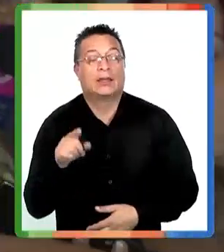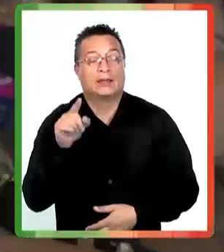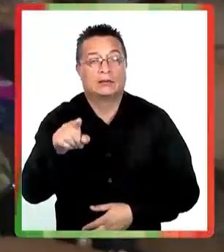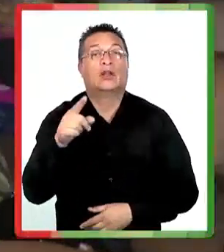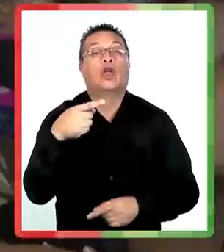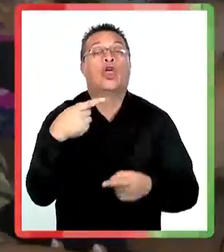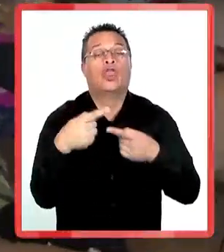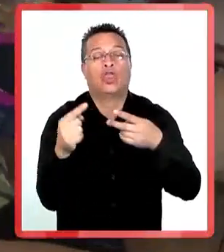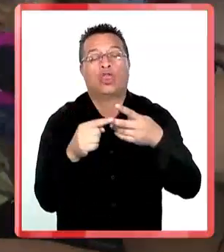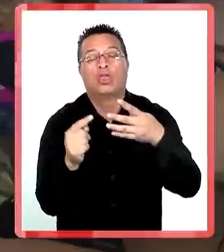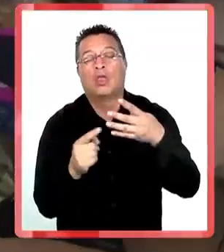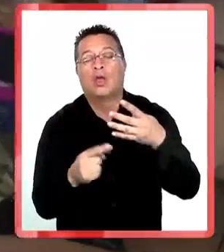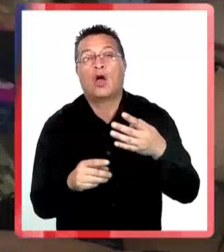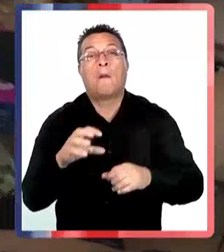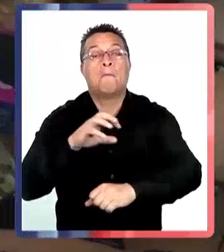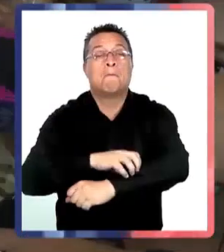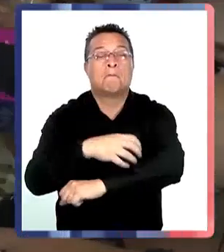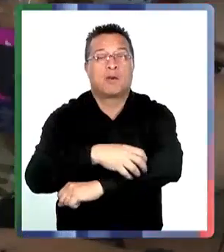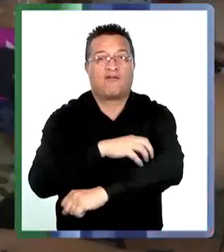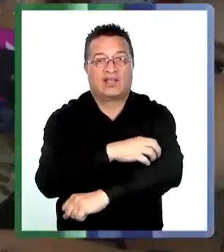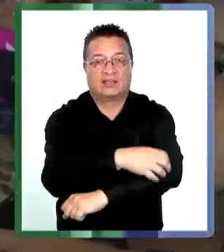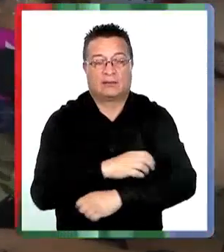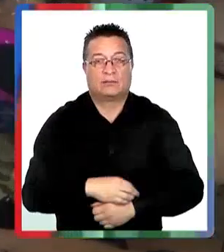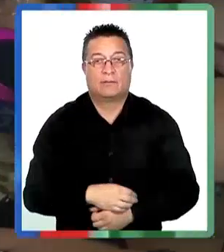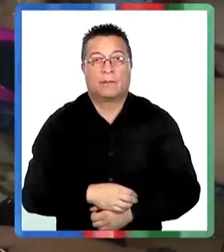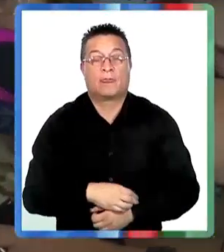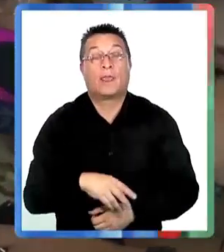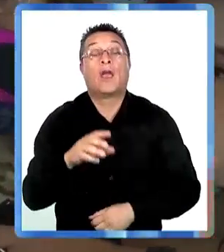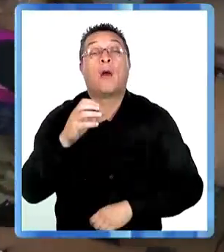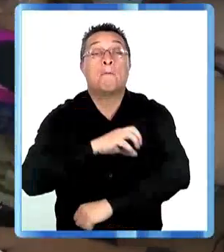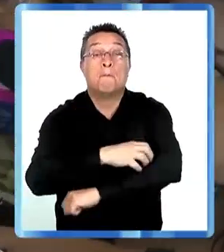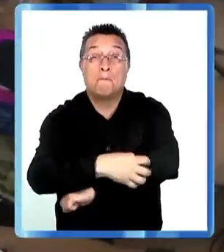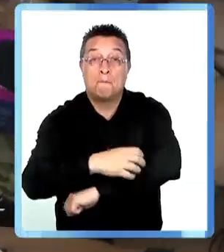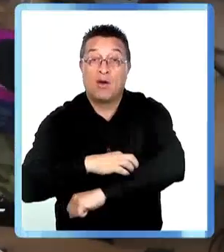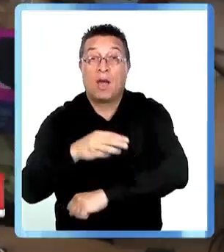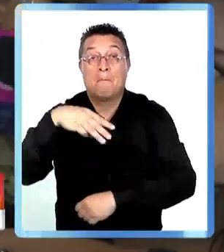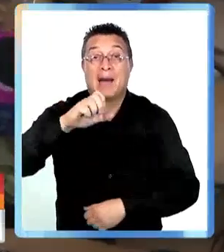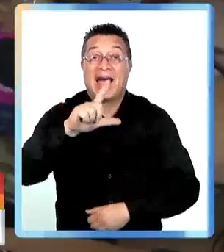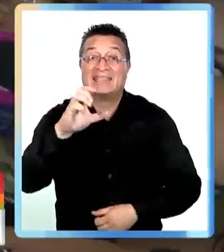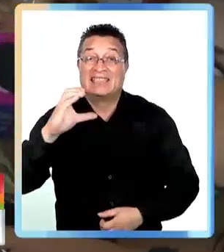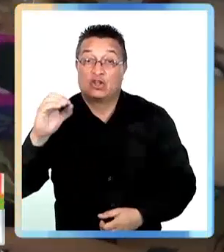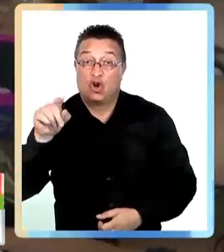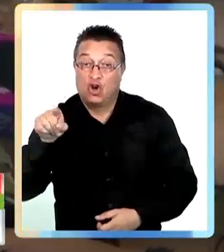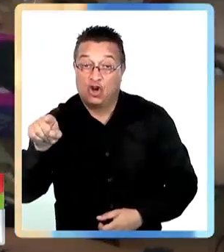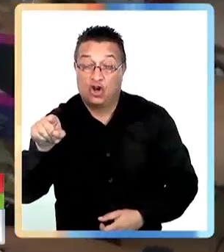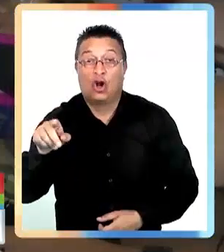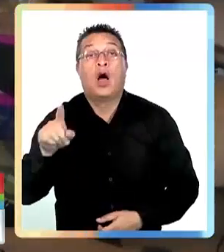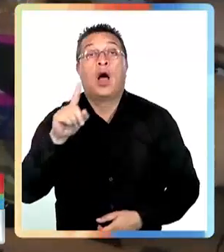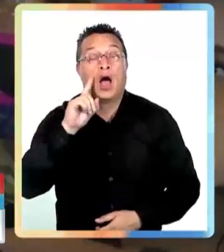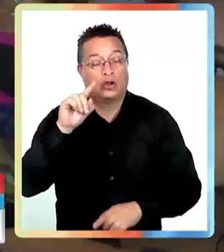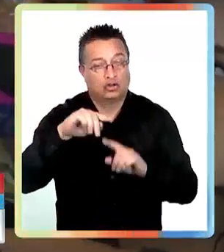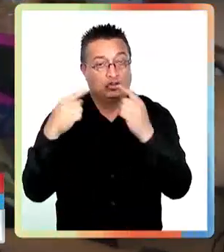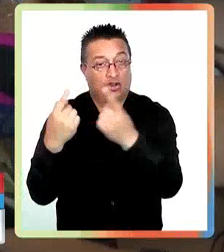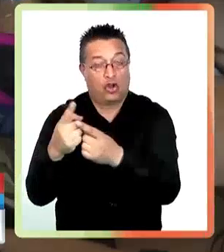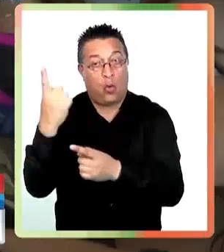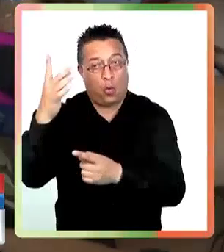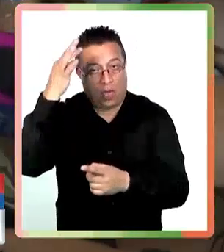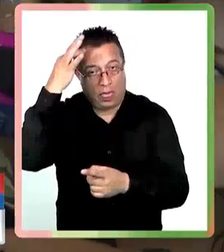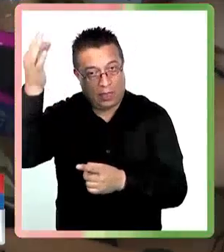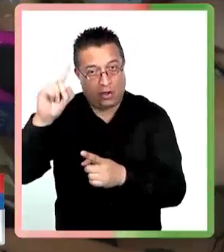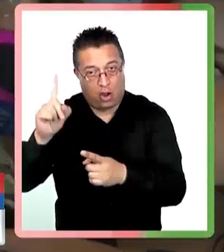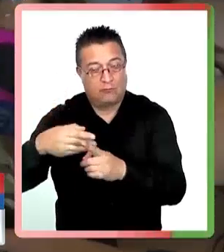decretar toque de queda en las siguientes provincias en la provincia de